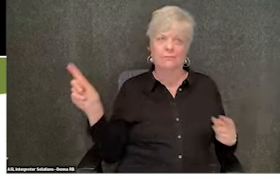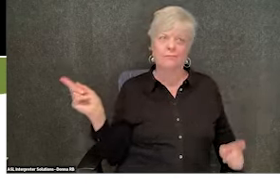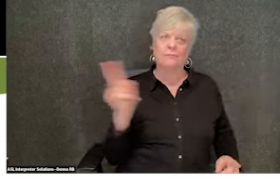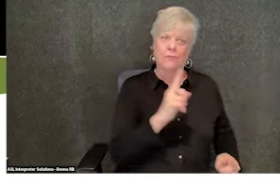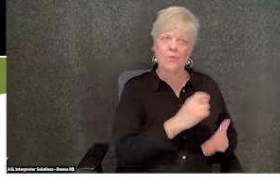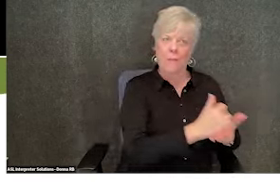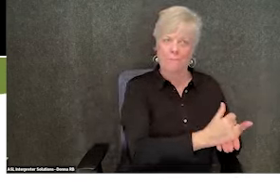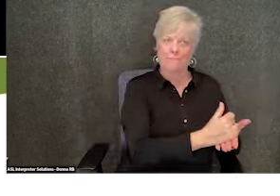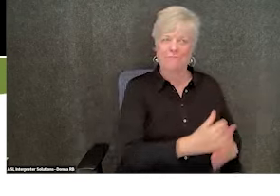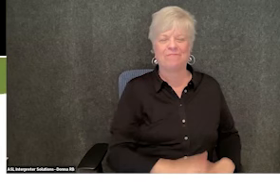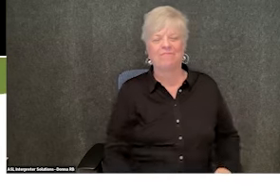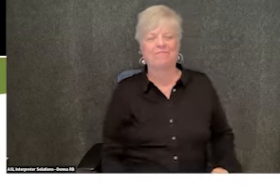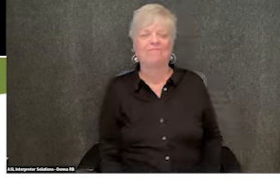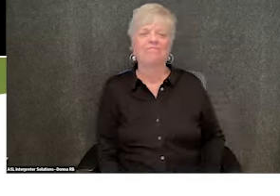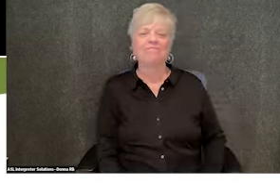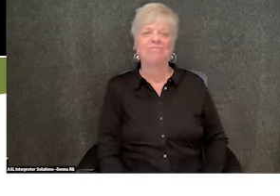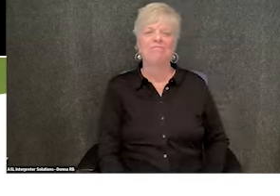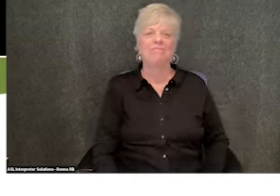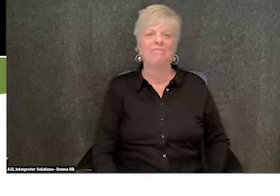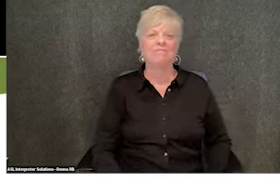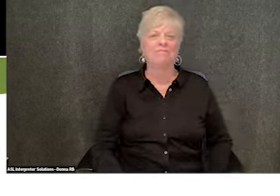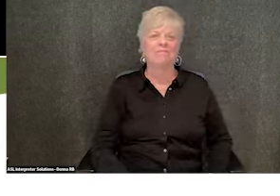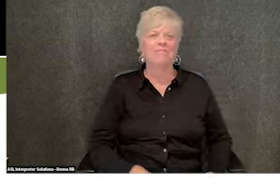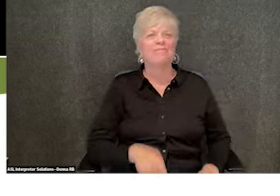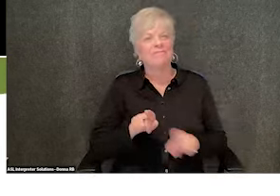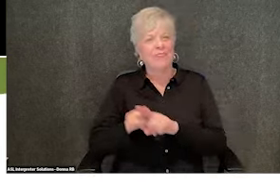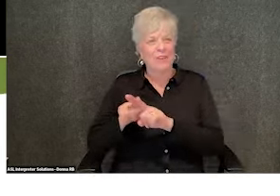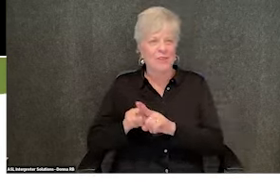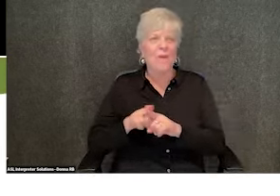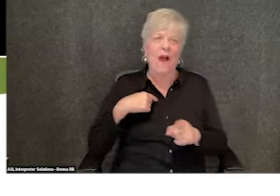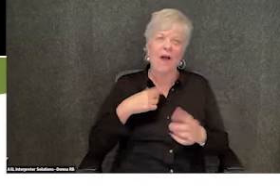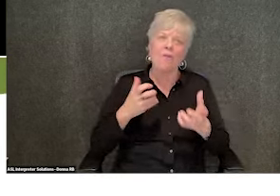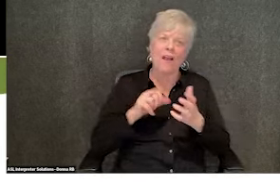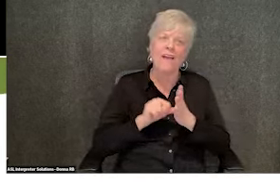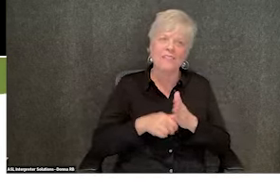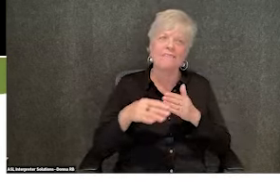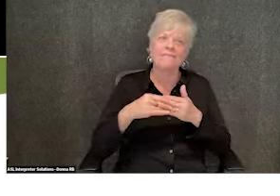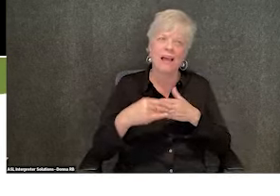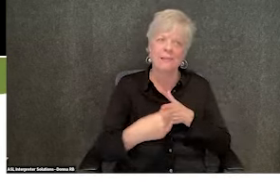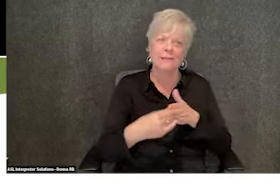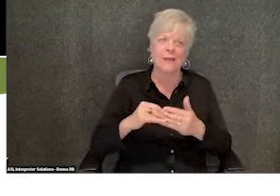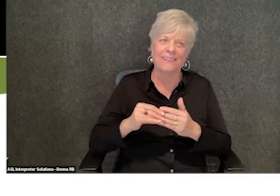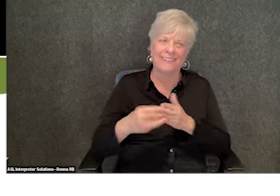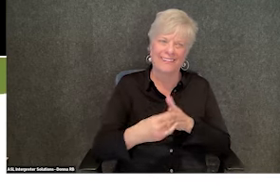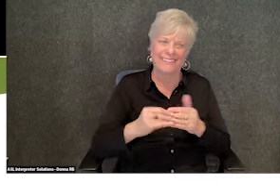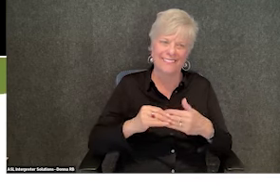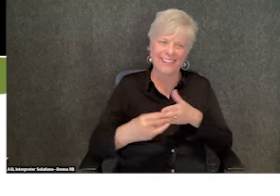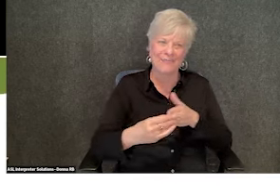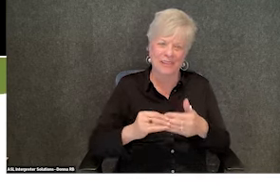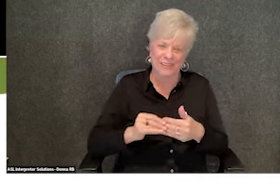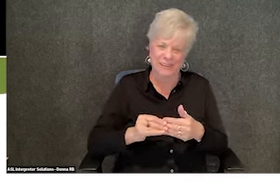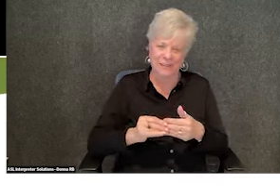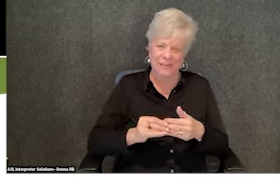yo esté, quiere que yo le ayude y estas son las cosas con los cuales quiere me ayuda. Algo que